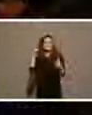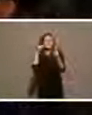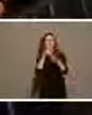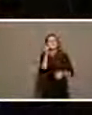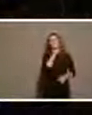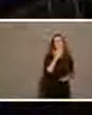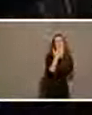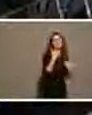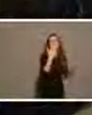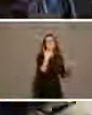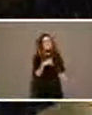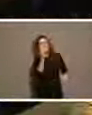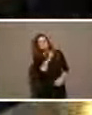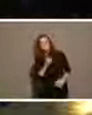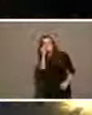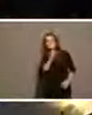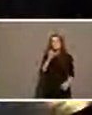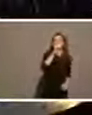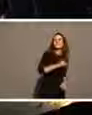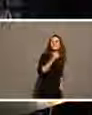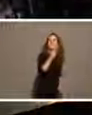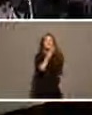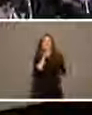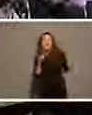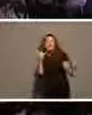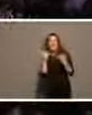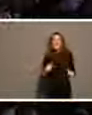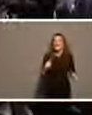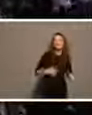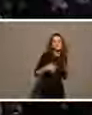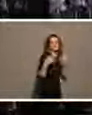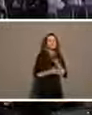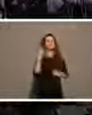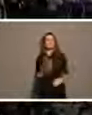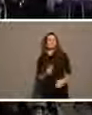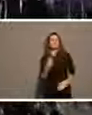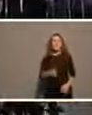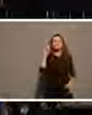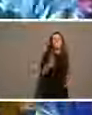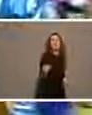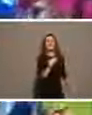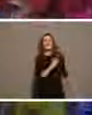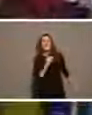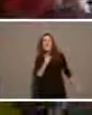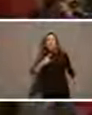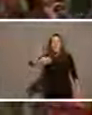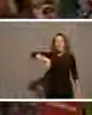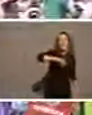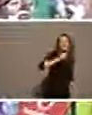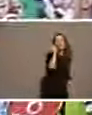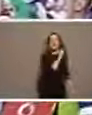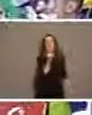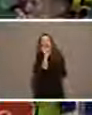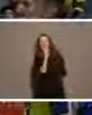canta, ven y canta, que la fiesta es buena y vale la pena. Vamos a cantar.